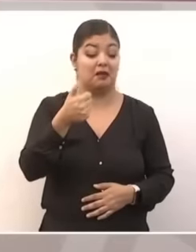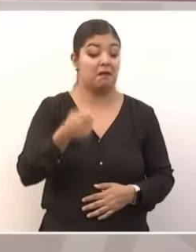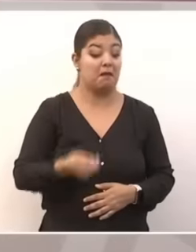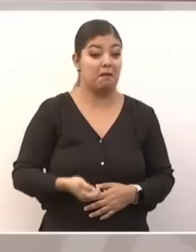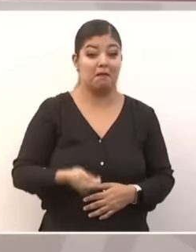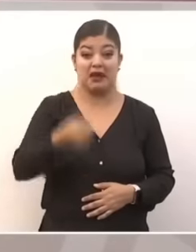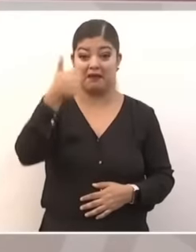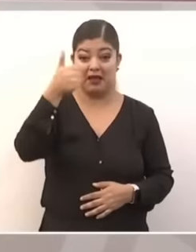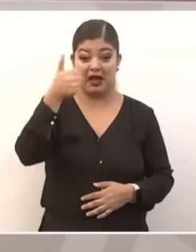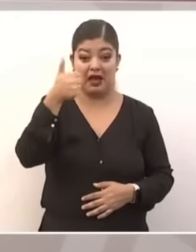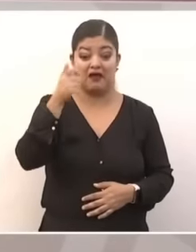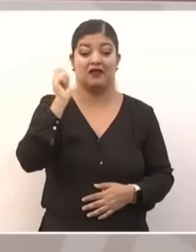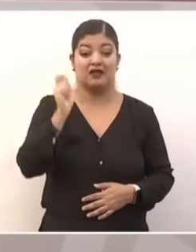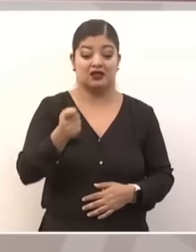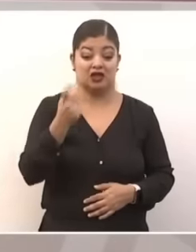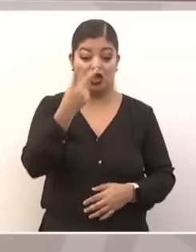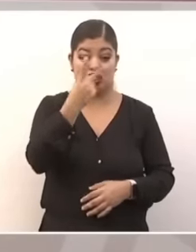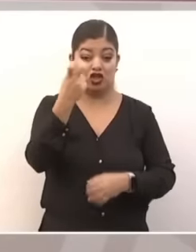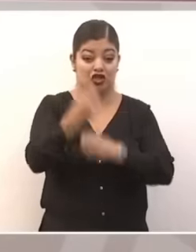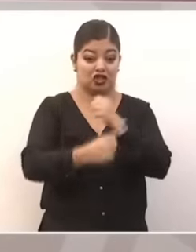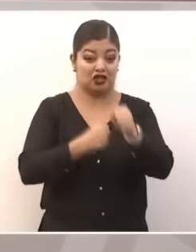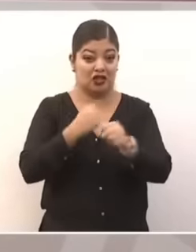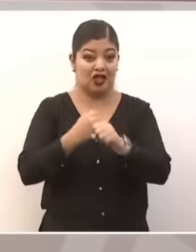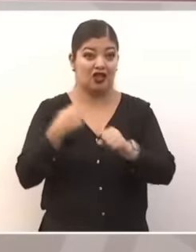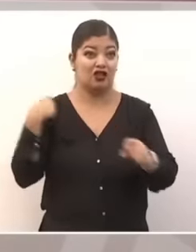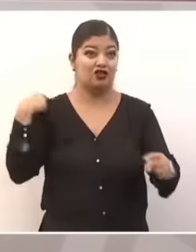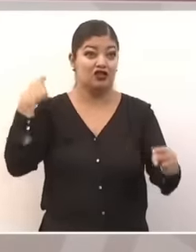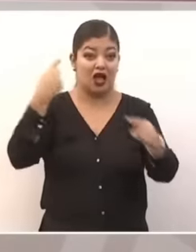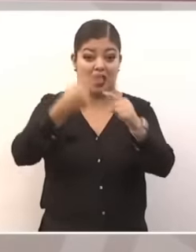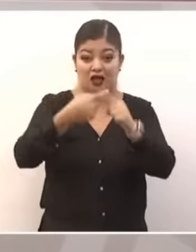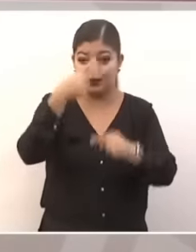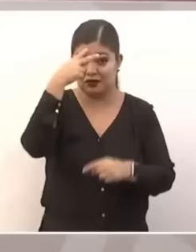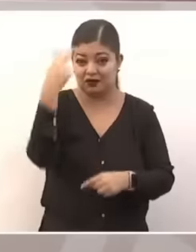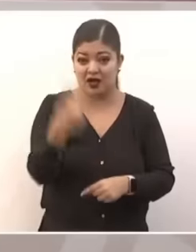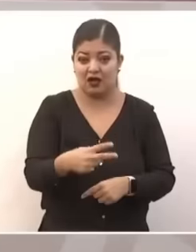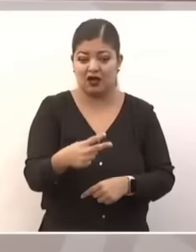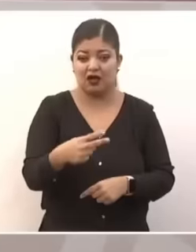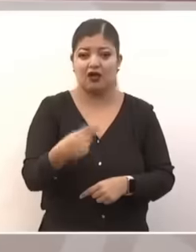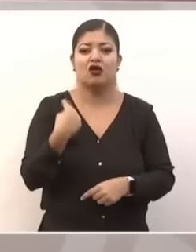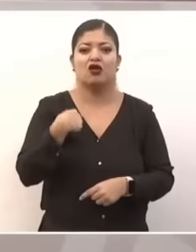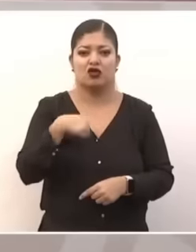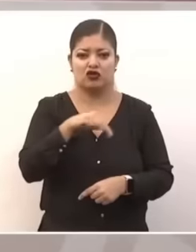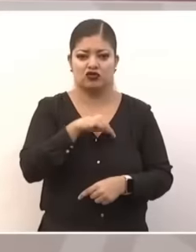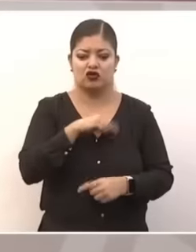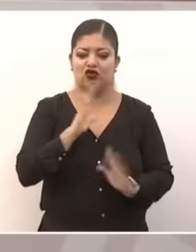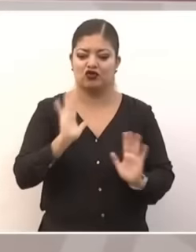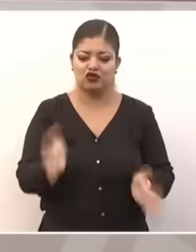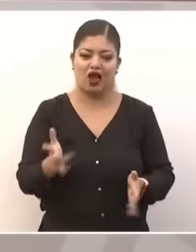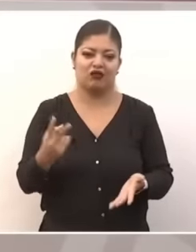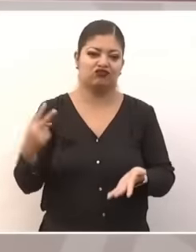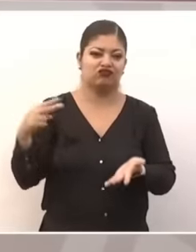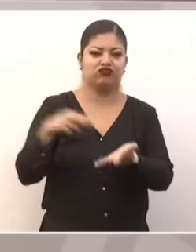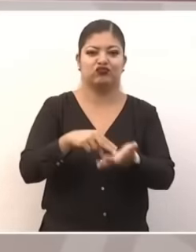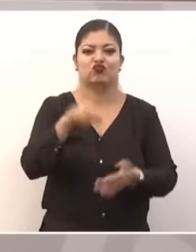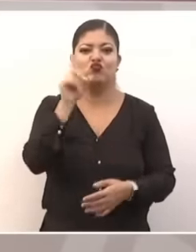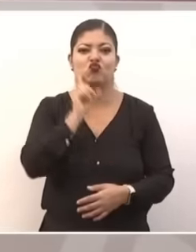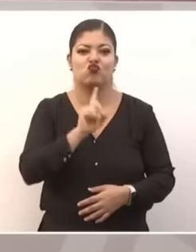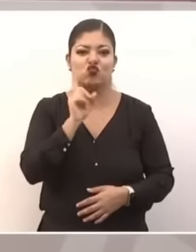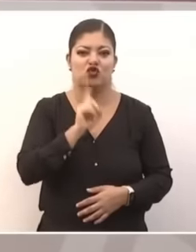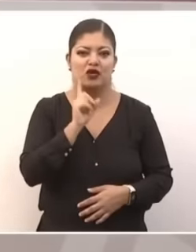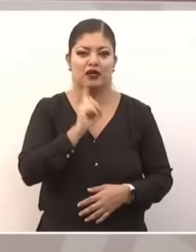Por primera vez después de 200 años de la República, vamos a llegar las mujeres. Porque